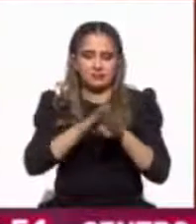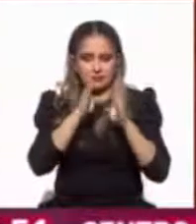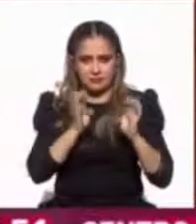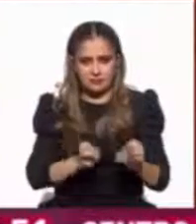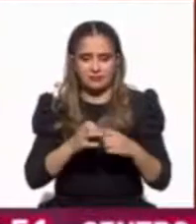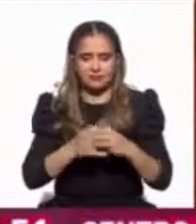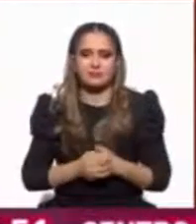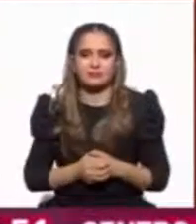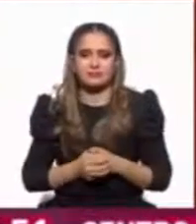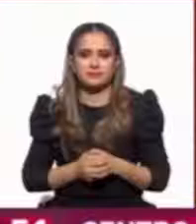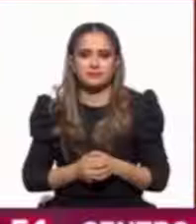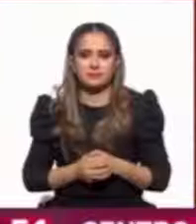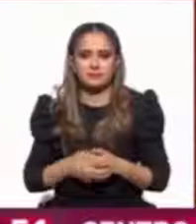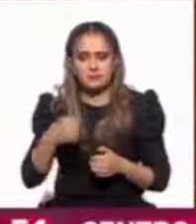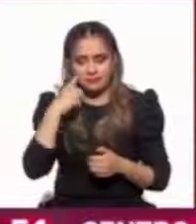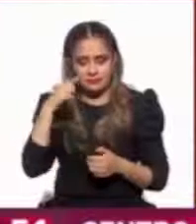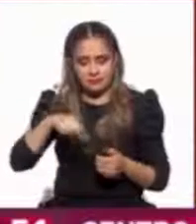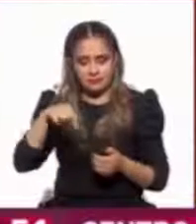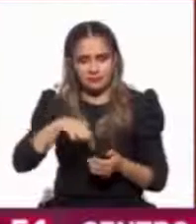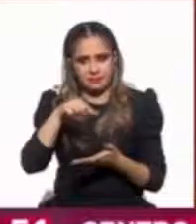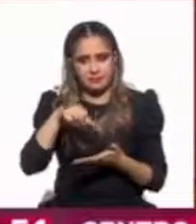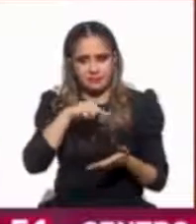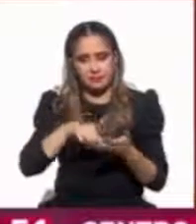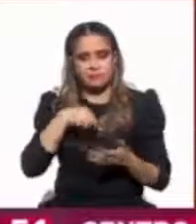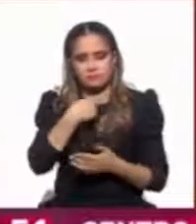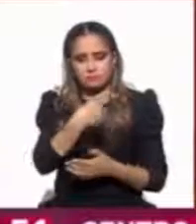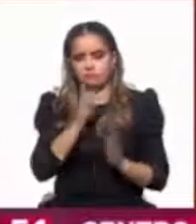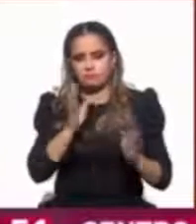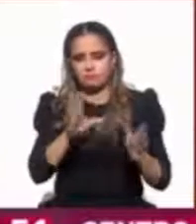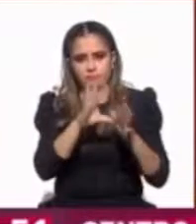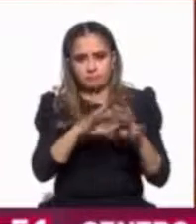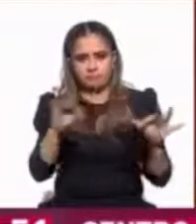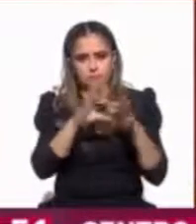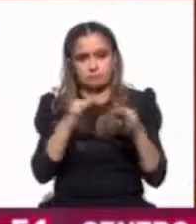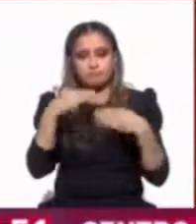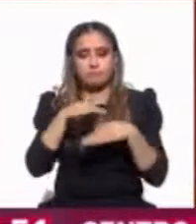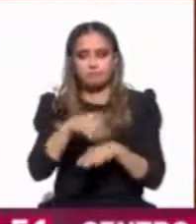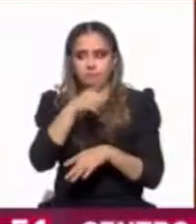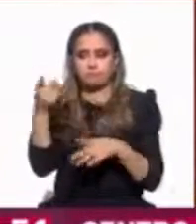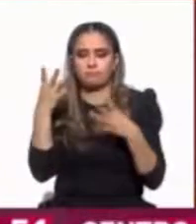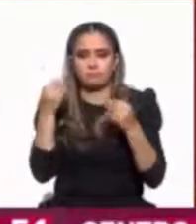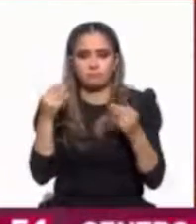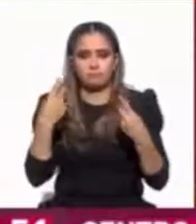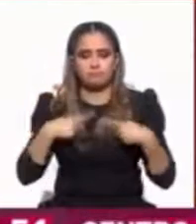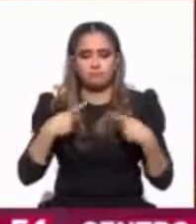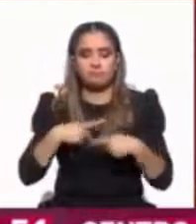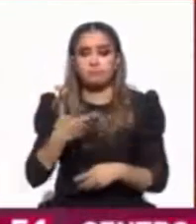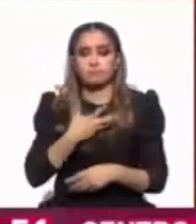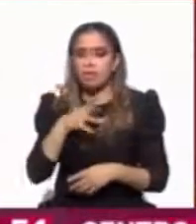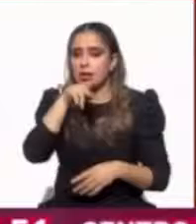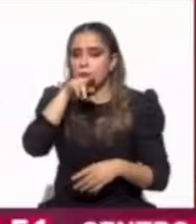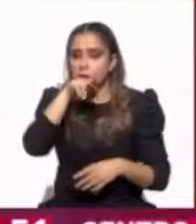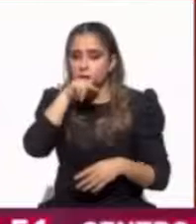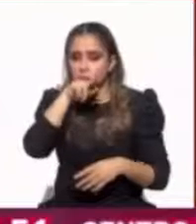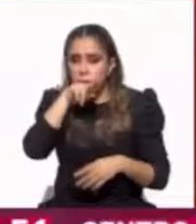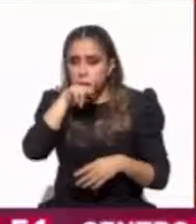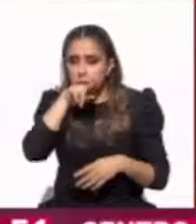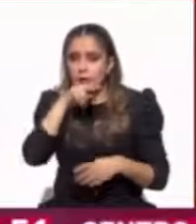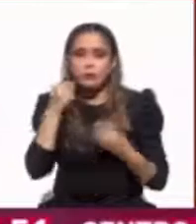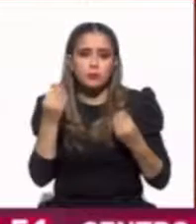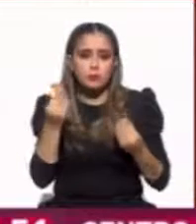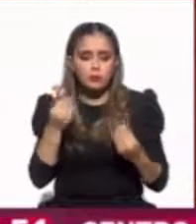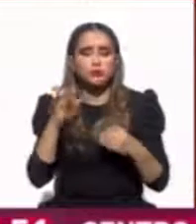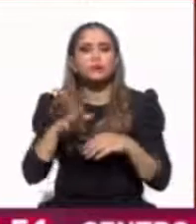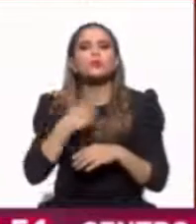mira, en este espacio ya hemos hablado de las consecuencias y los niveles de preocupación que tiene la población